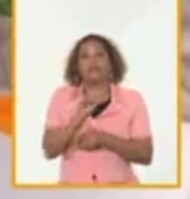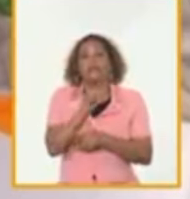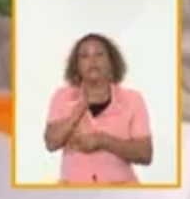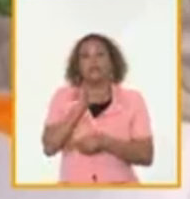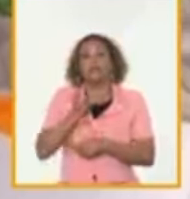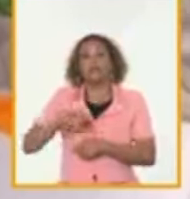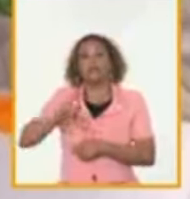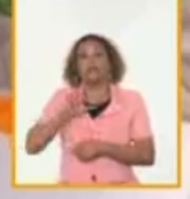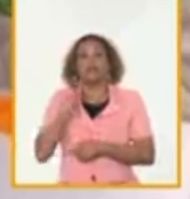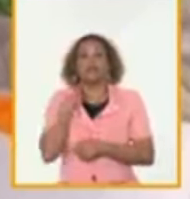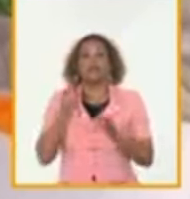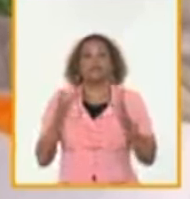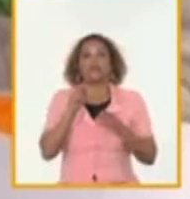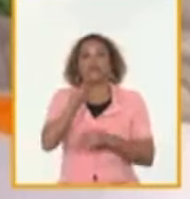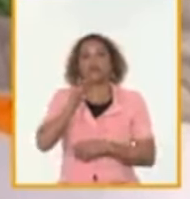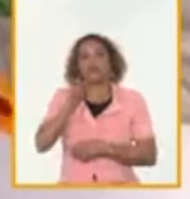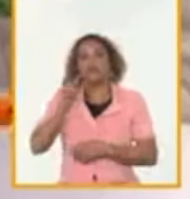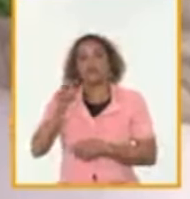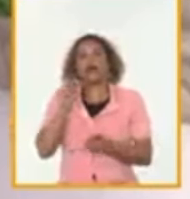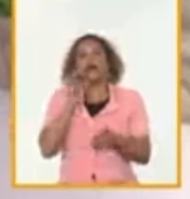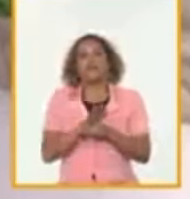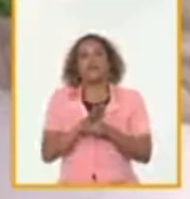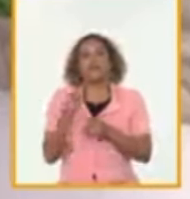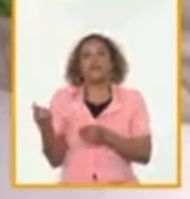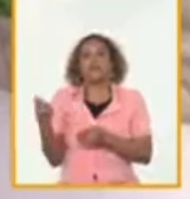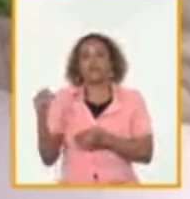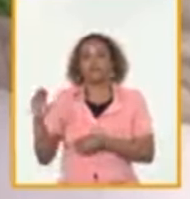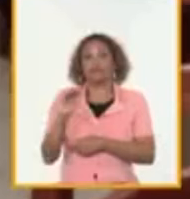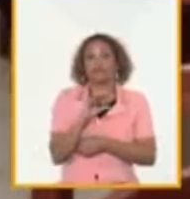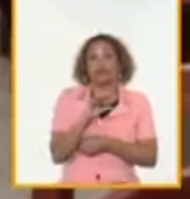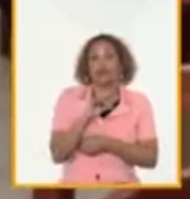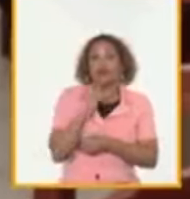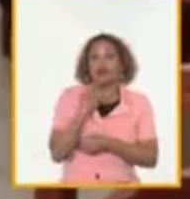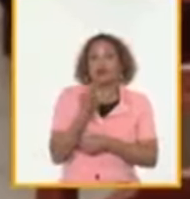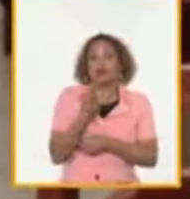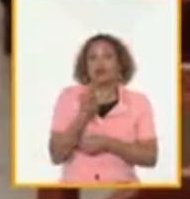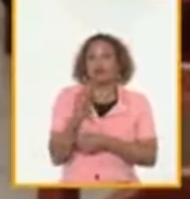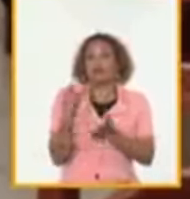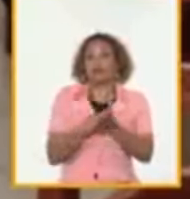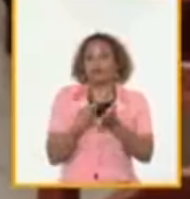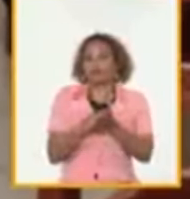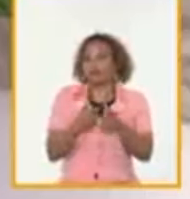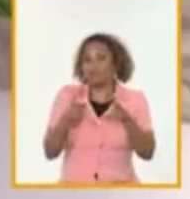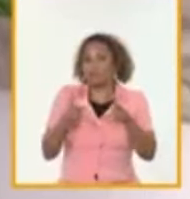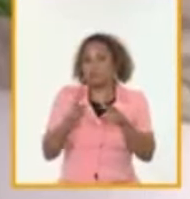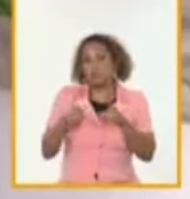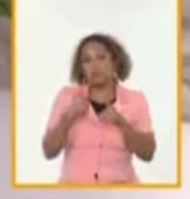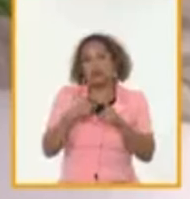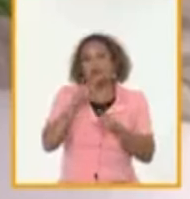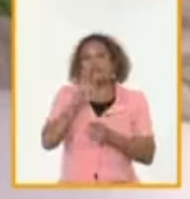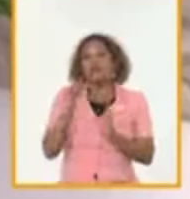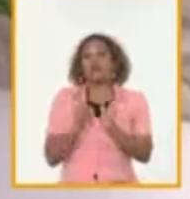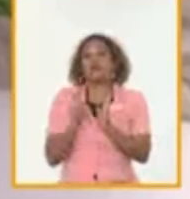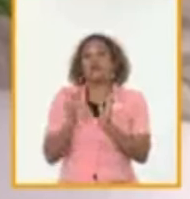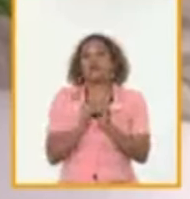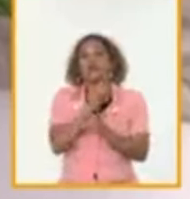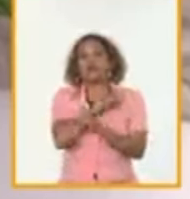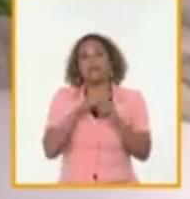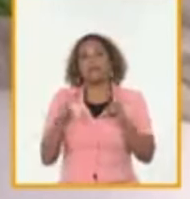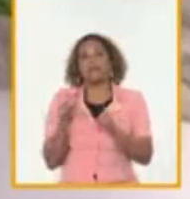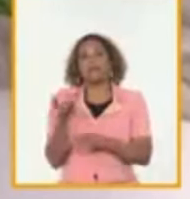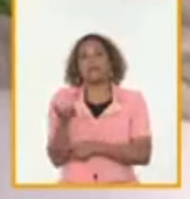2023 a partir de una inversión capital donde se gastaron alrededor de C millones y medios de